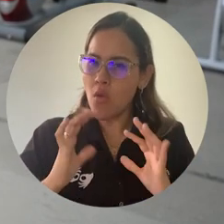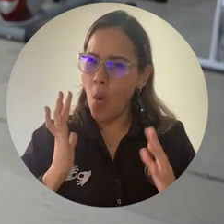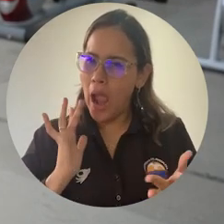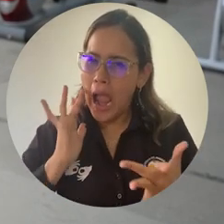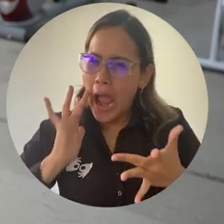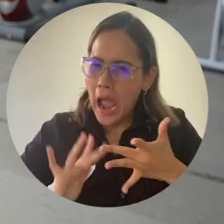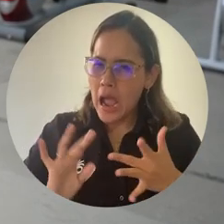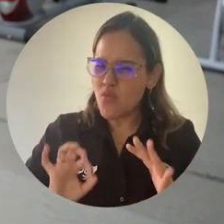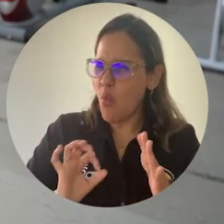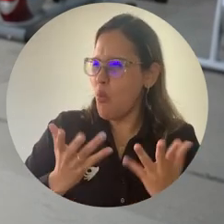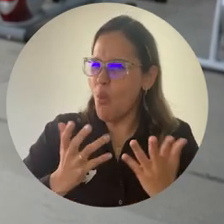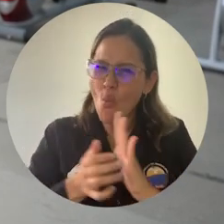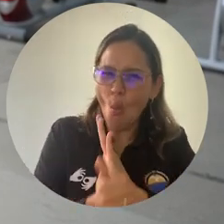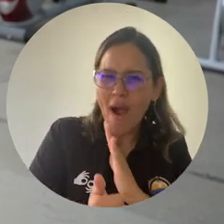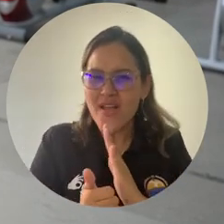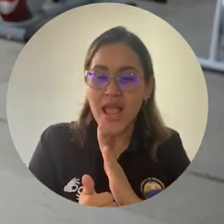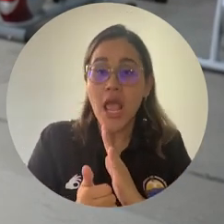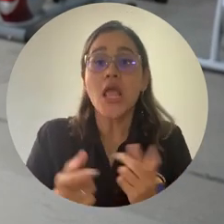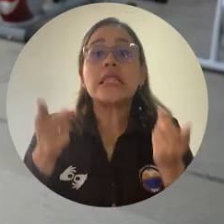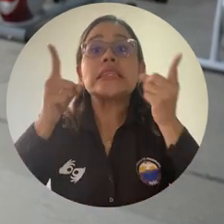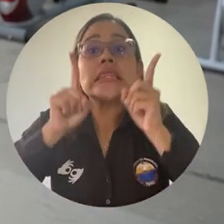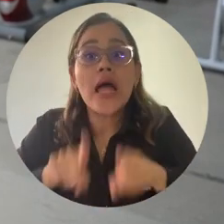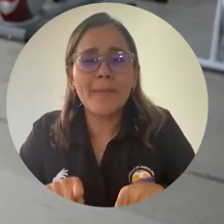ejemplo, si tenemos, nosotros somos muy propensos